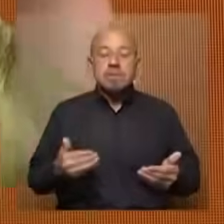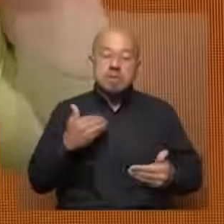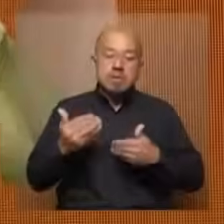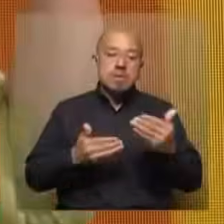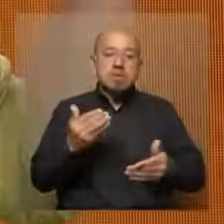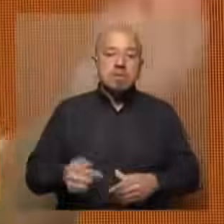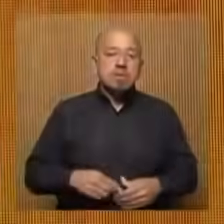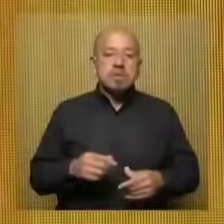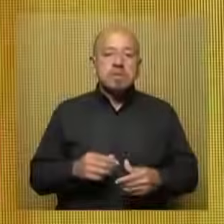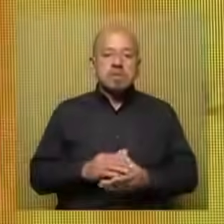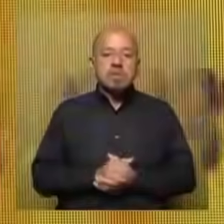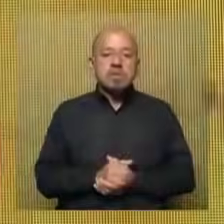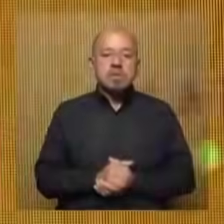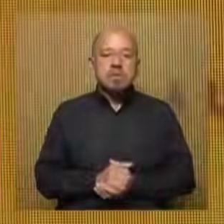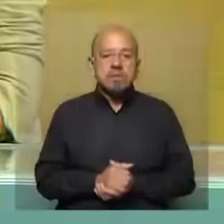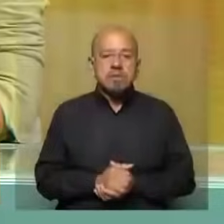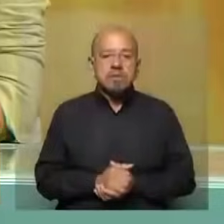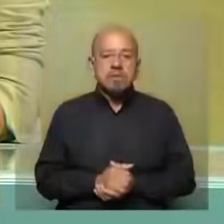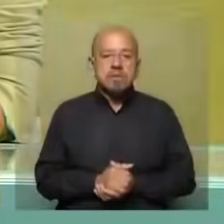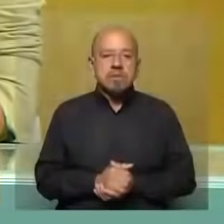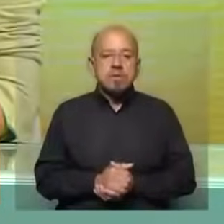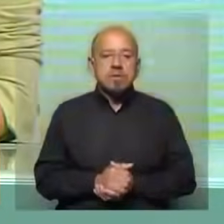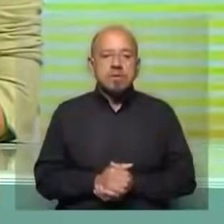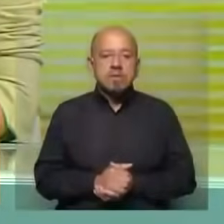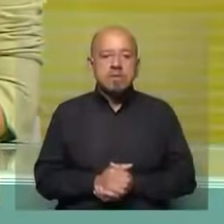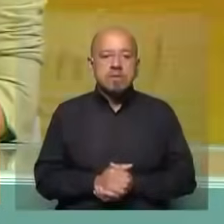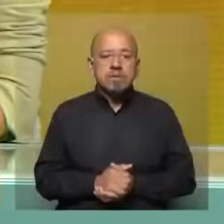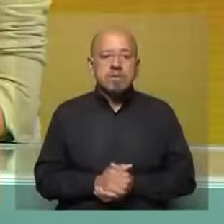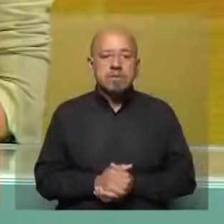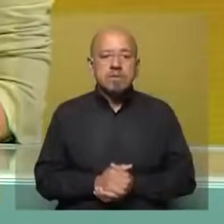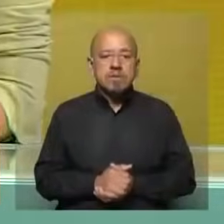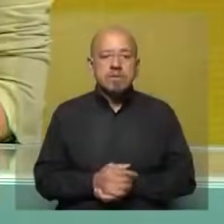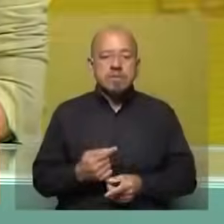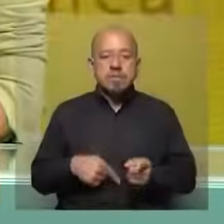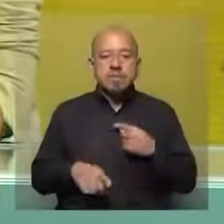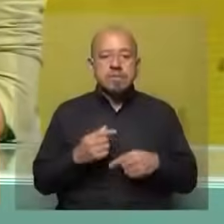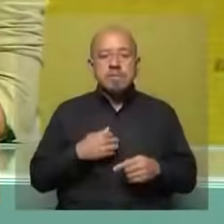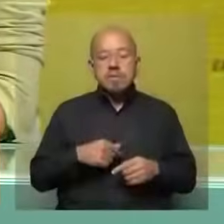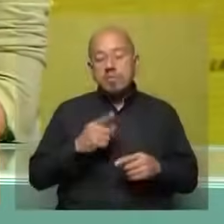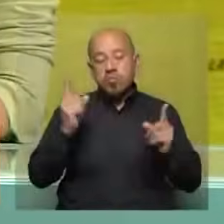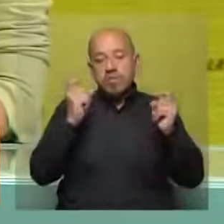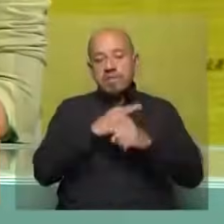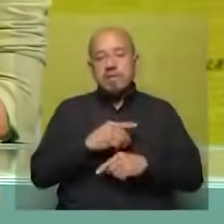avanzando, pero vienen mucho más atrás. Sí, donde crucé de Santa Lucía para allá, sonaste. Claro, ¿no? Es que por eso.